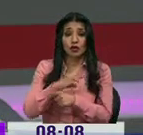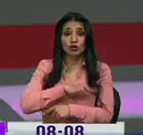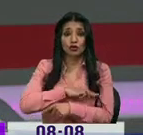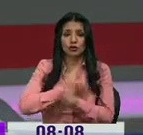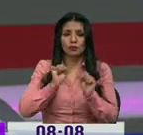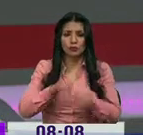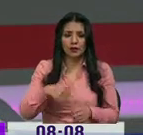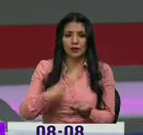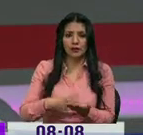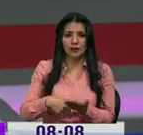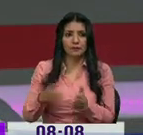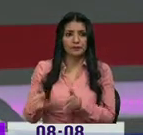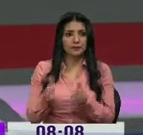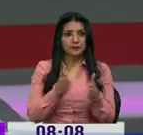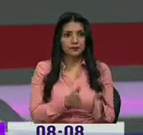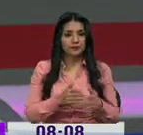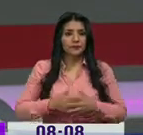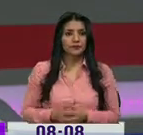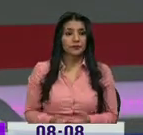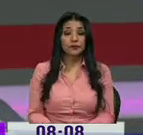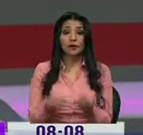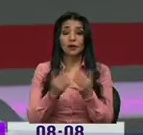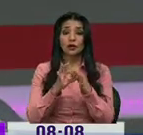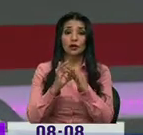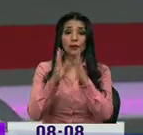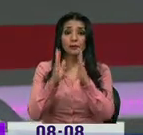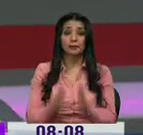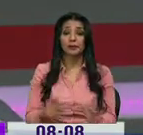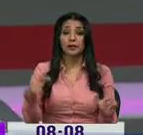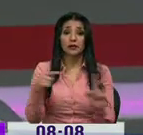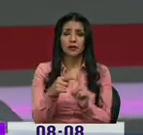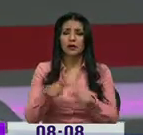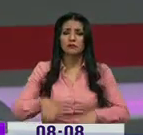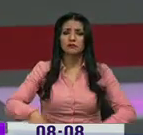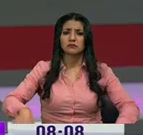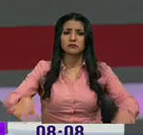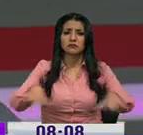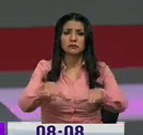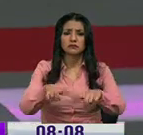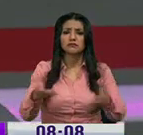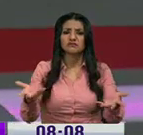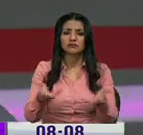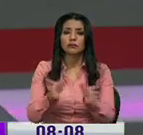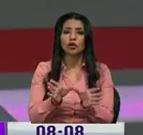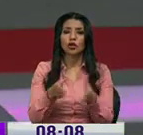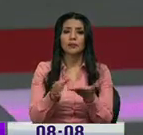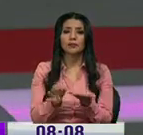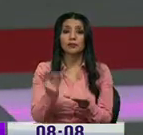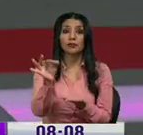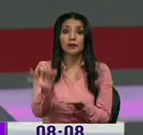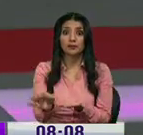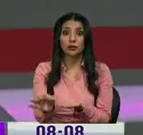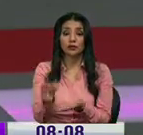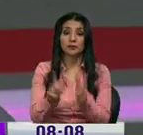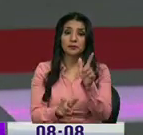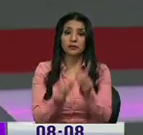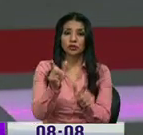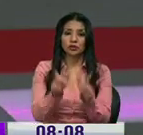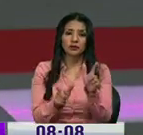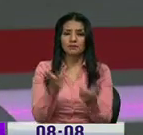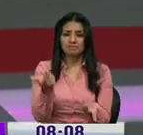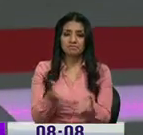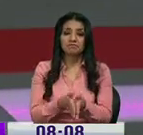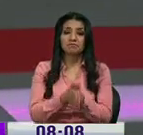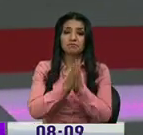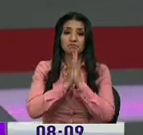agilite. Vamos a ir donde está Sofía Vintimilla, ella está en el sector del Comité del Pueblo. Allá los vecinos, escuchen bien,